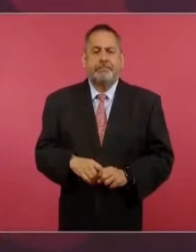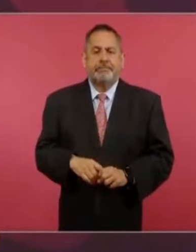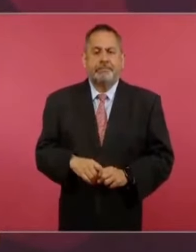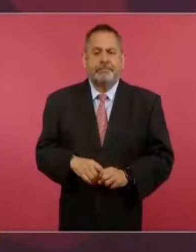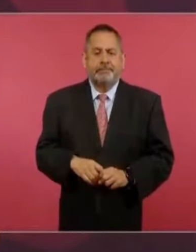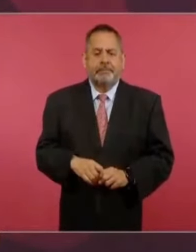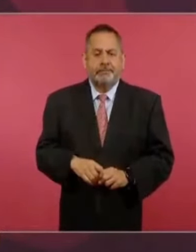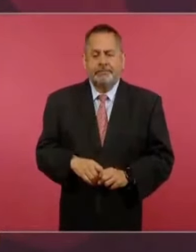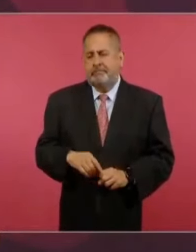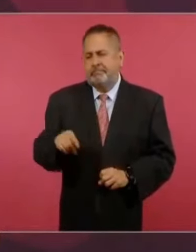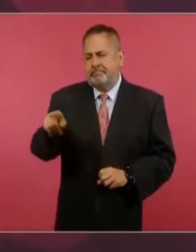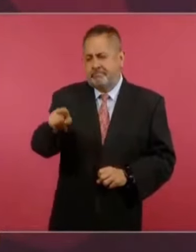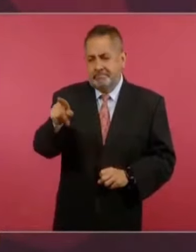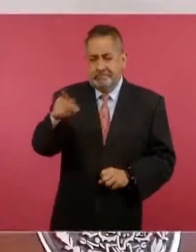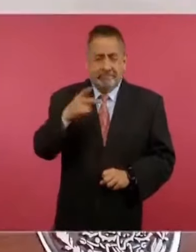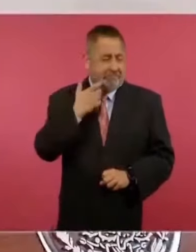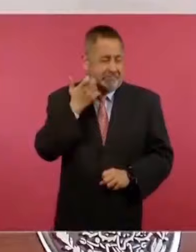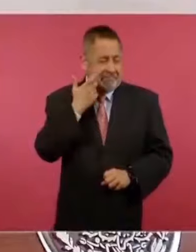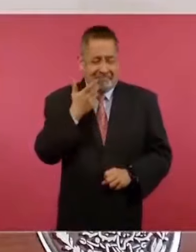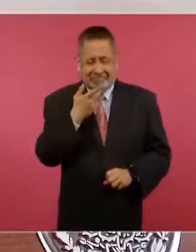el actuar con honestidad,